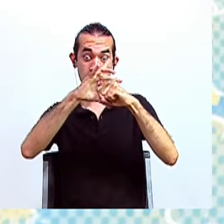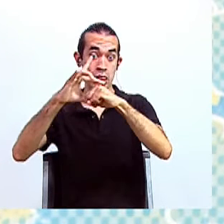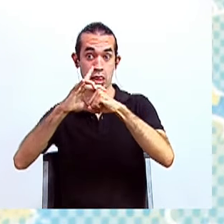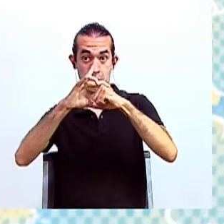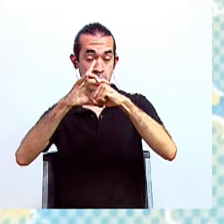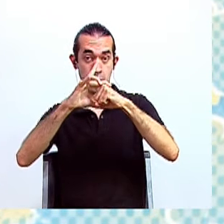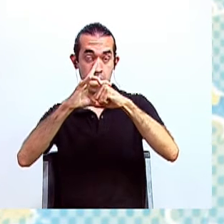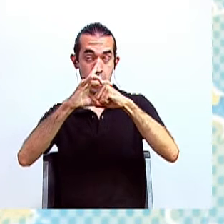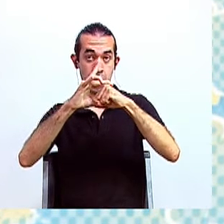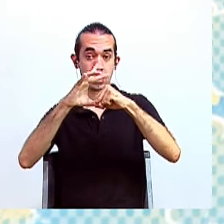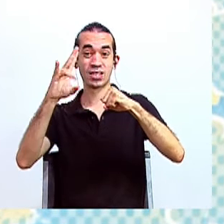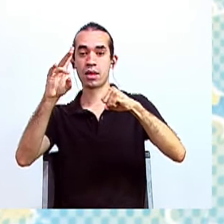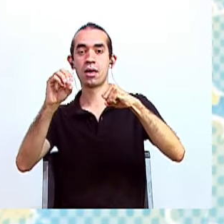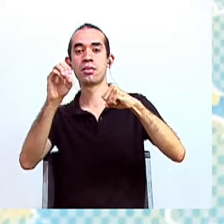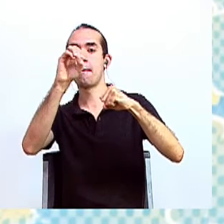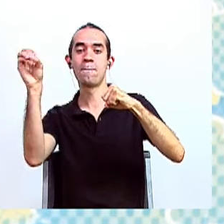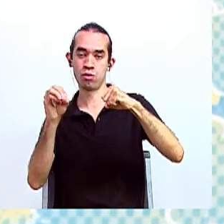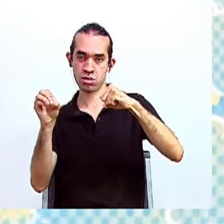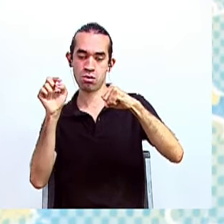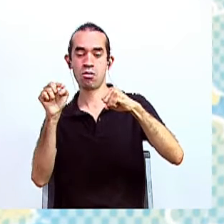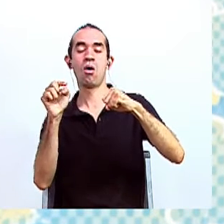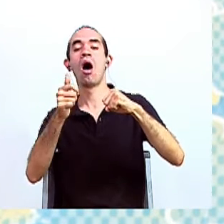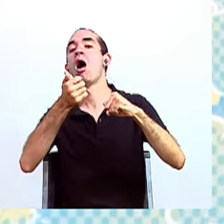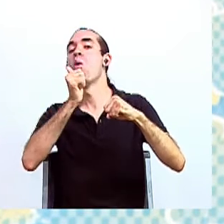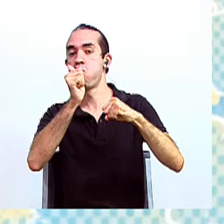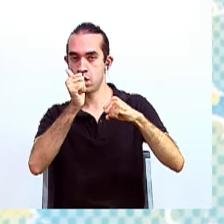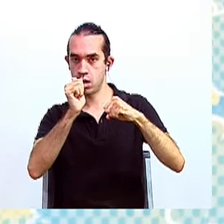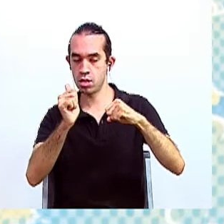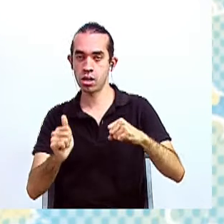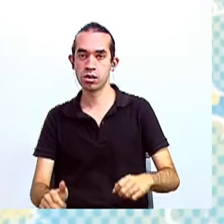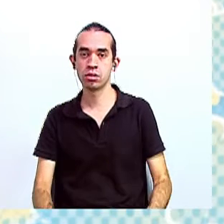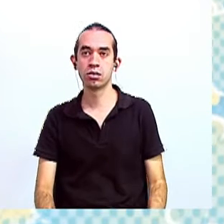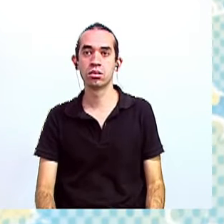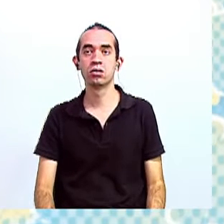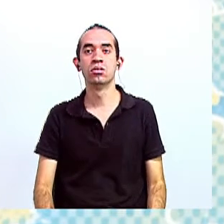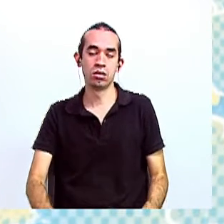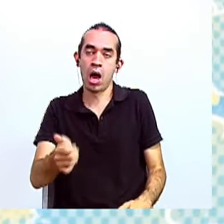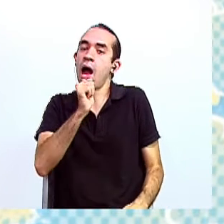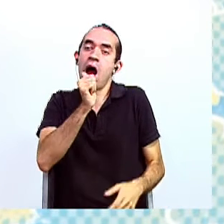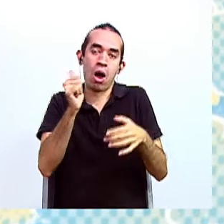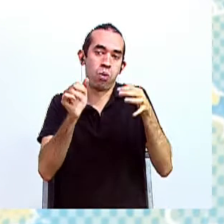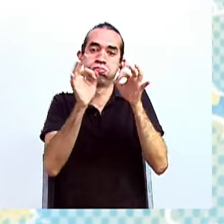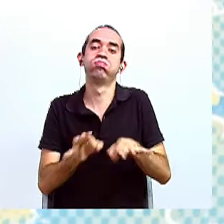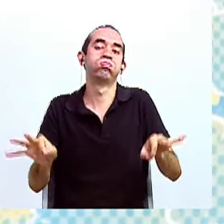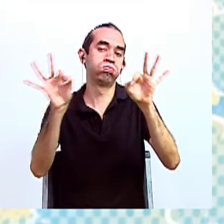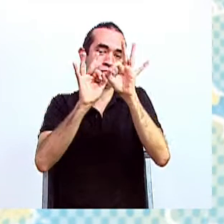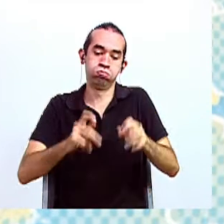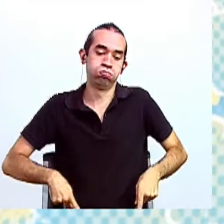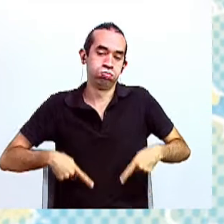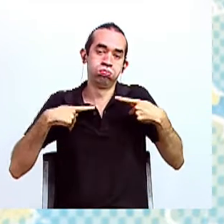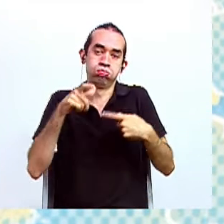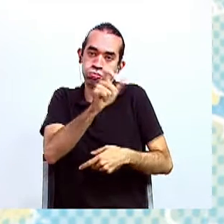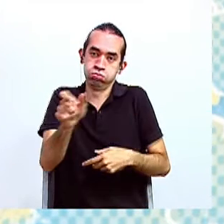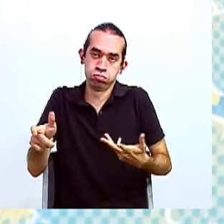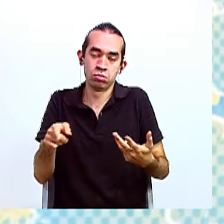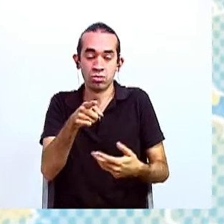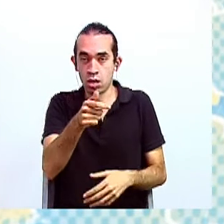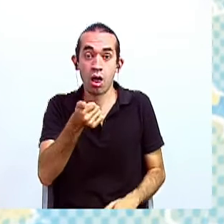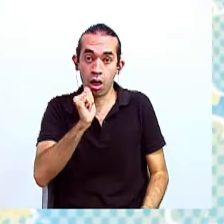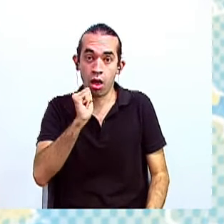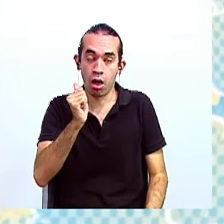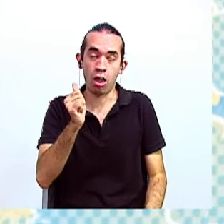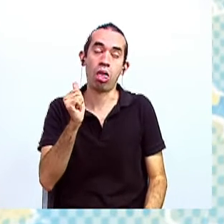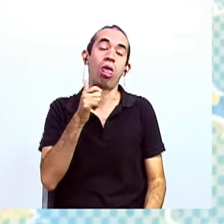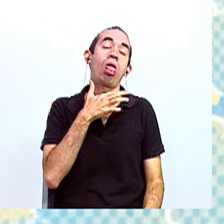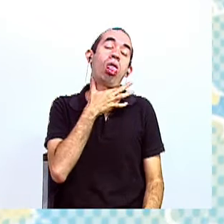70% del planeta Tierra es agua. El agua obviamente es vital para los seres vivos, ustedes saben, si no toman agua también se